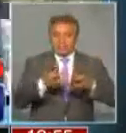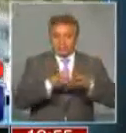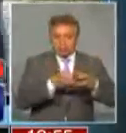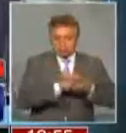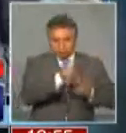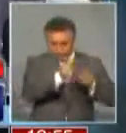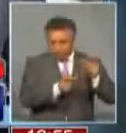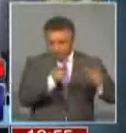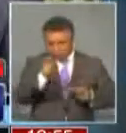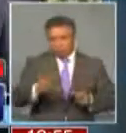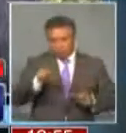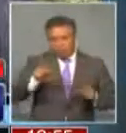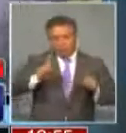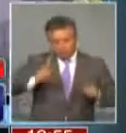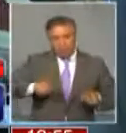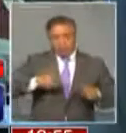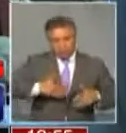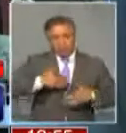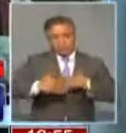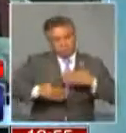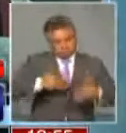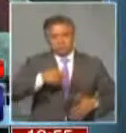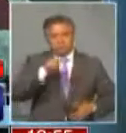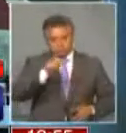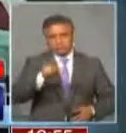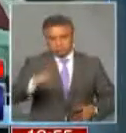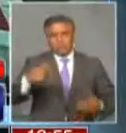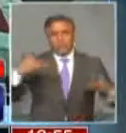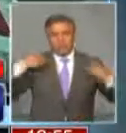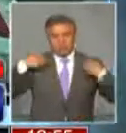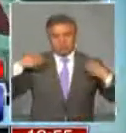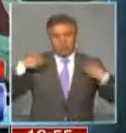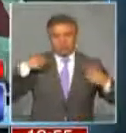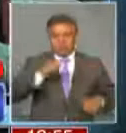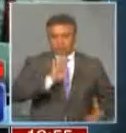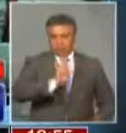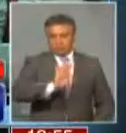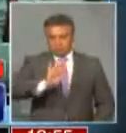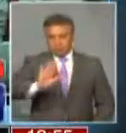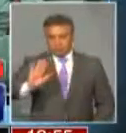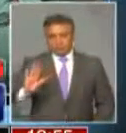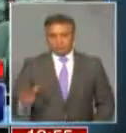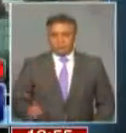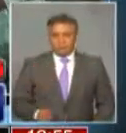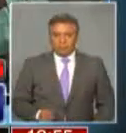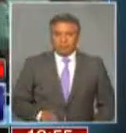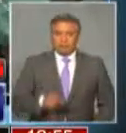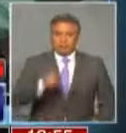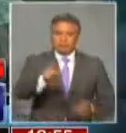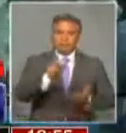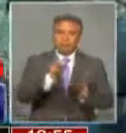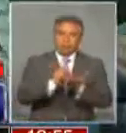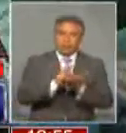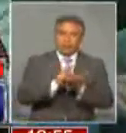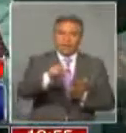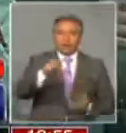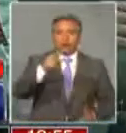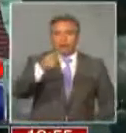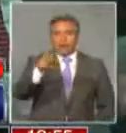que actuar de acuerdo a la responsabilidad que le corresponde en una situación determinada. Diputado Gustavo Azbun,